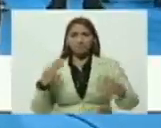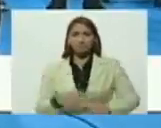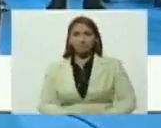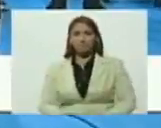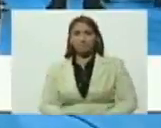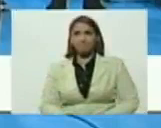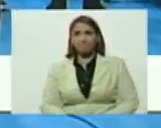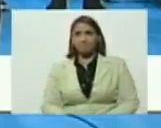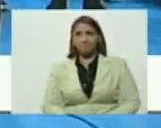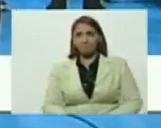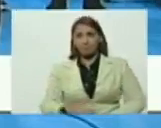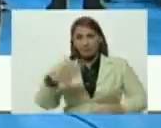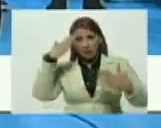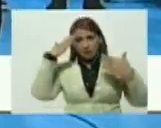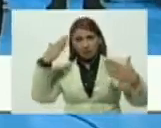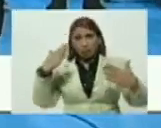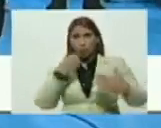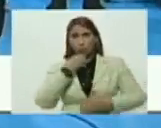Saludos, presidente. Buenas